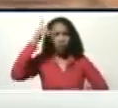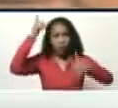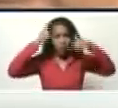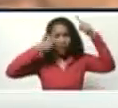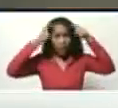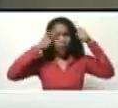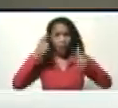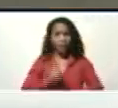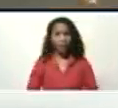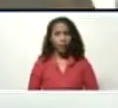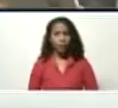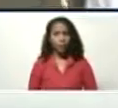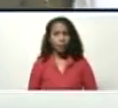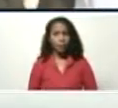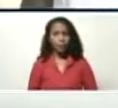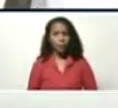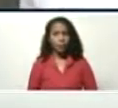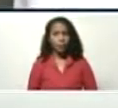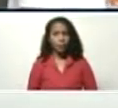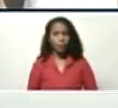Hugo Rafael Chávez Frías,